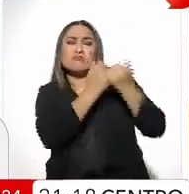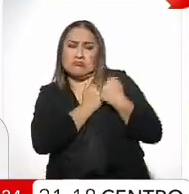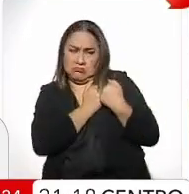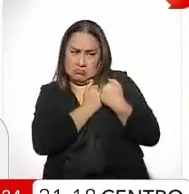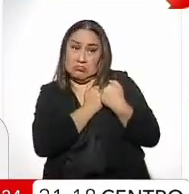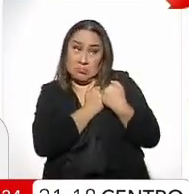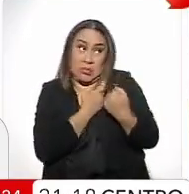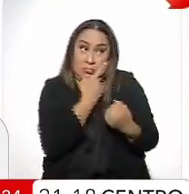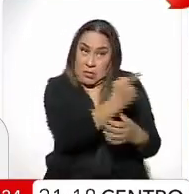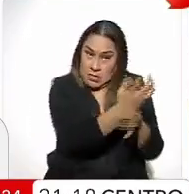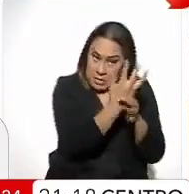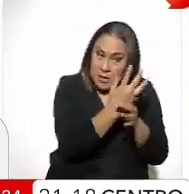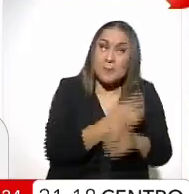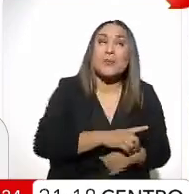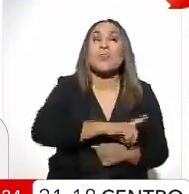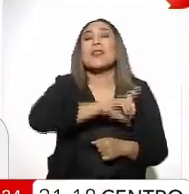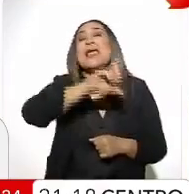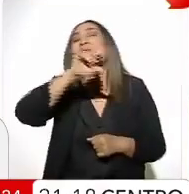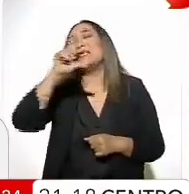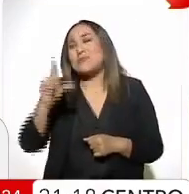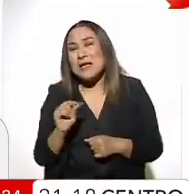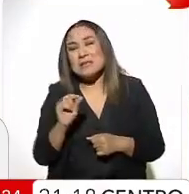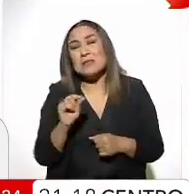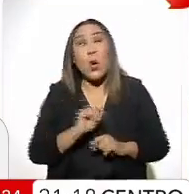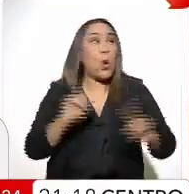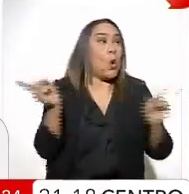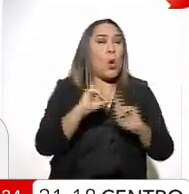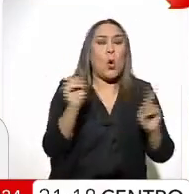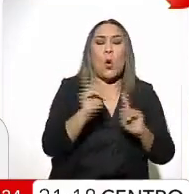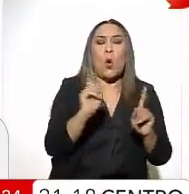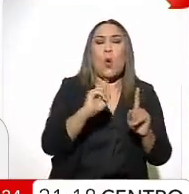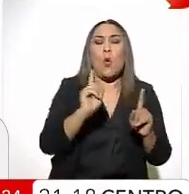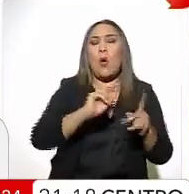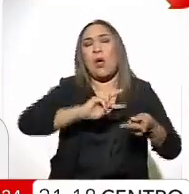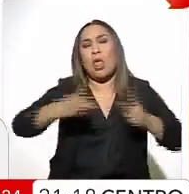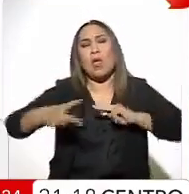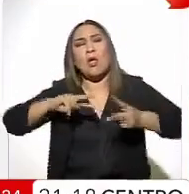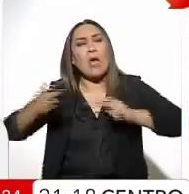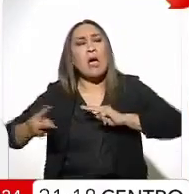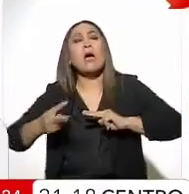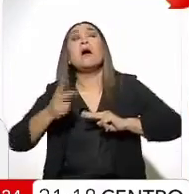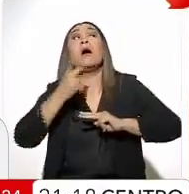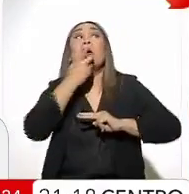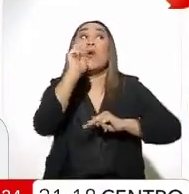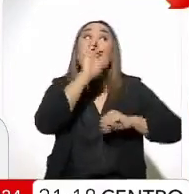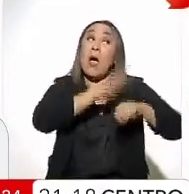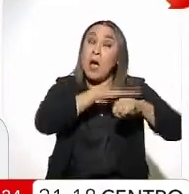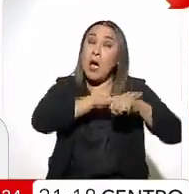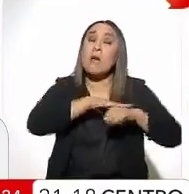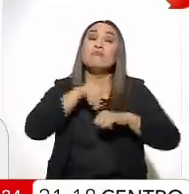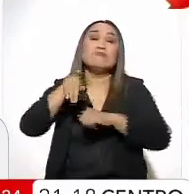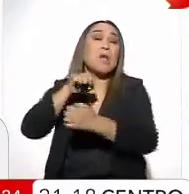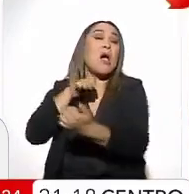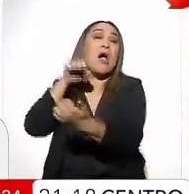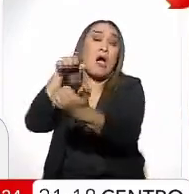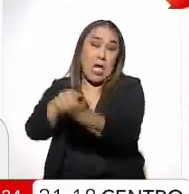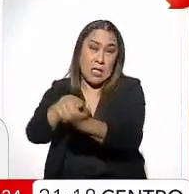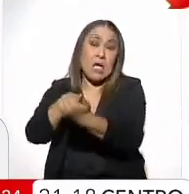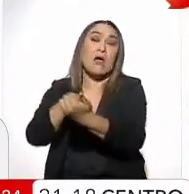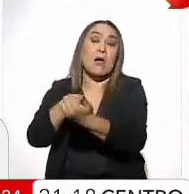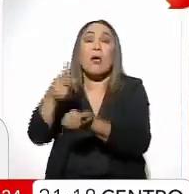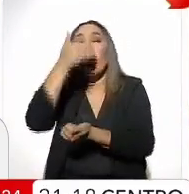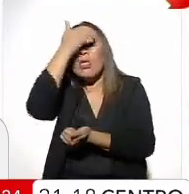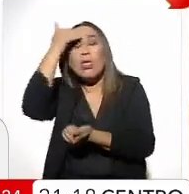horas después eso cambió, que fue un engaño, que lo pueden